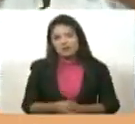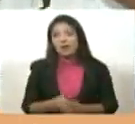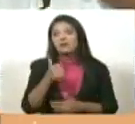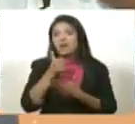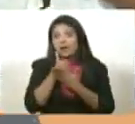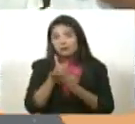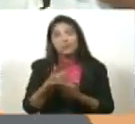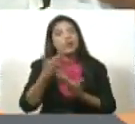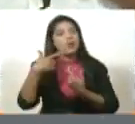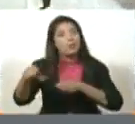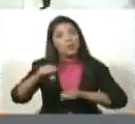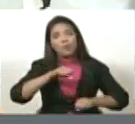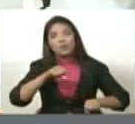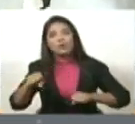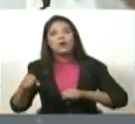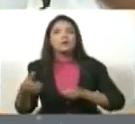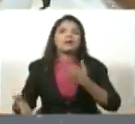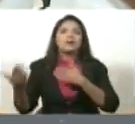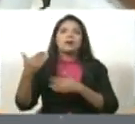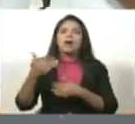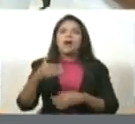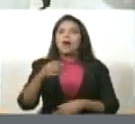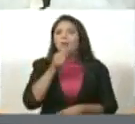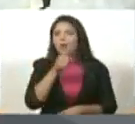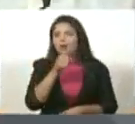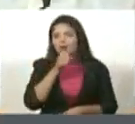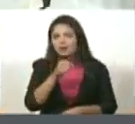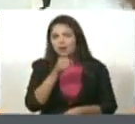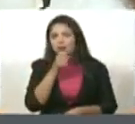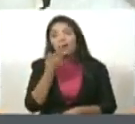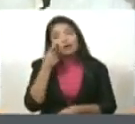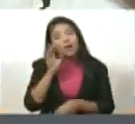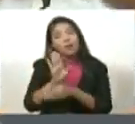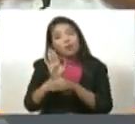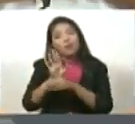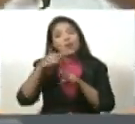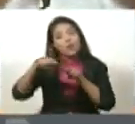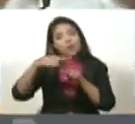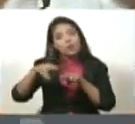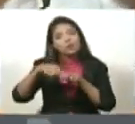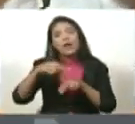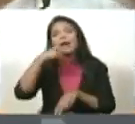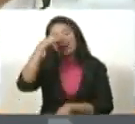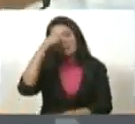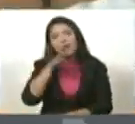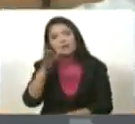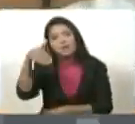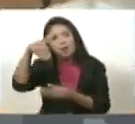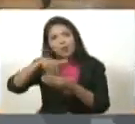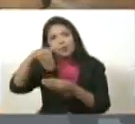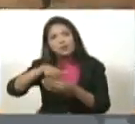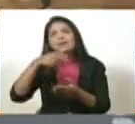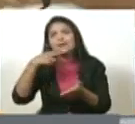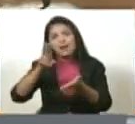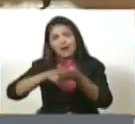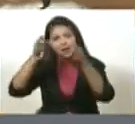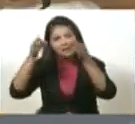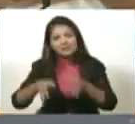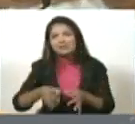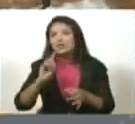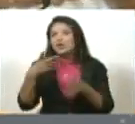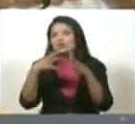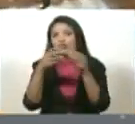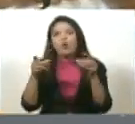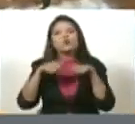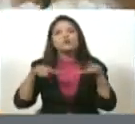en la movilización, que saque al abuelito, a la abuelita, que cuide a los niños mientras el padre va a votar, que garantice la logística en